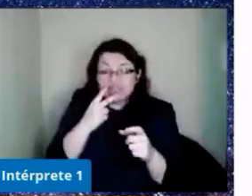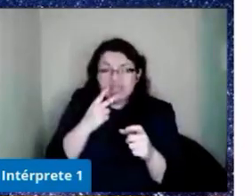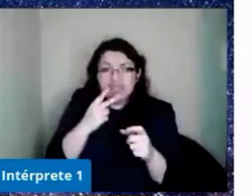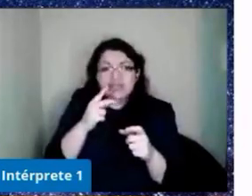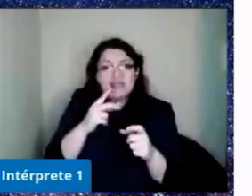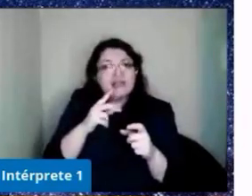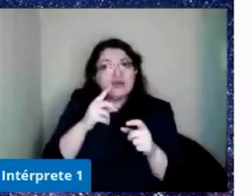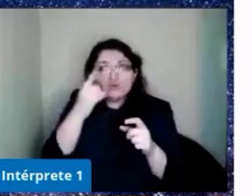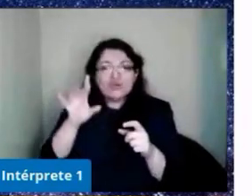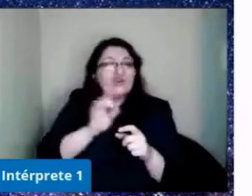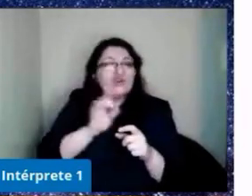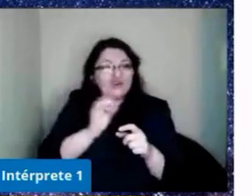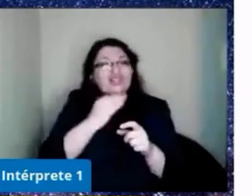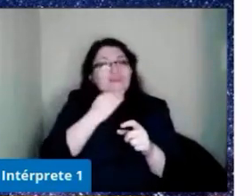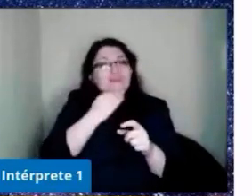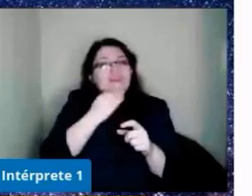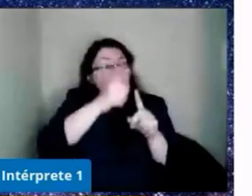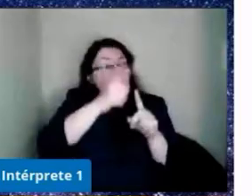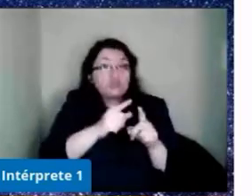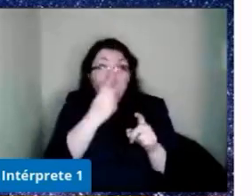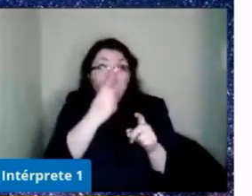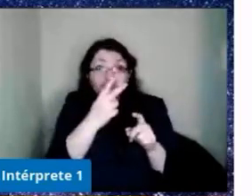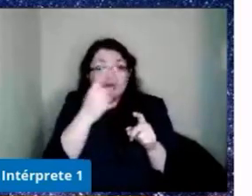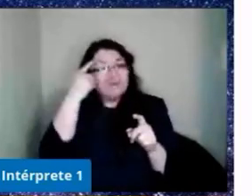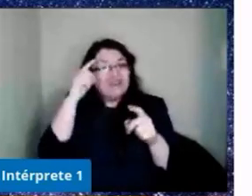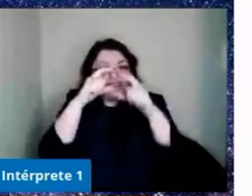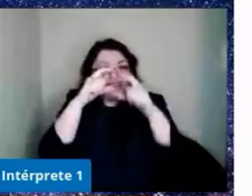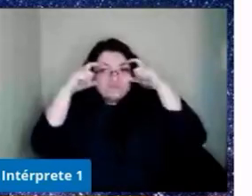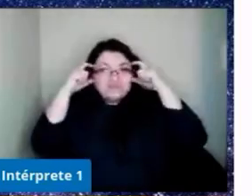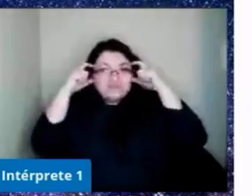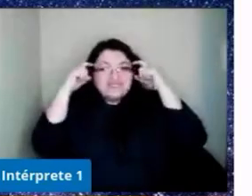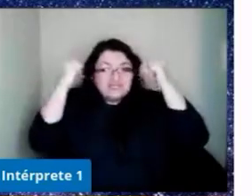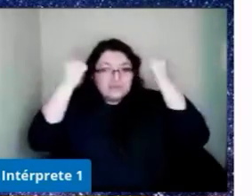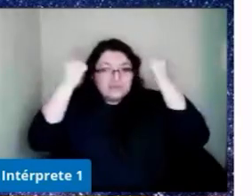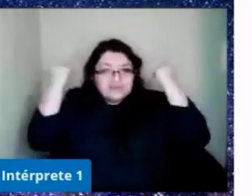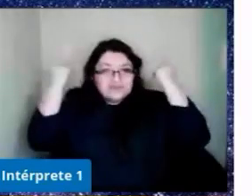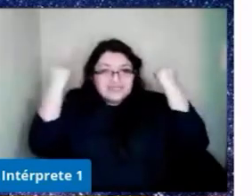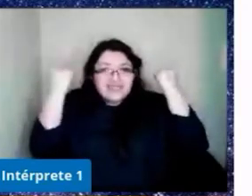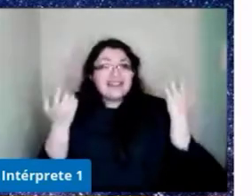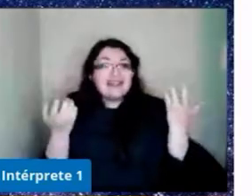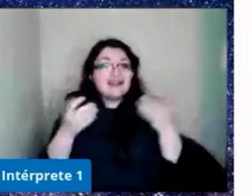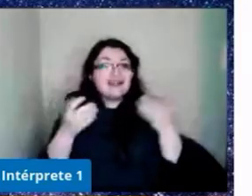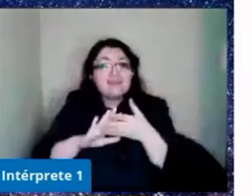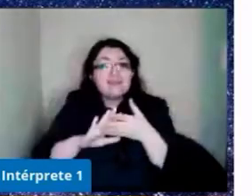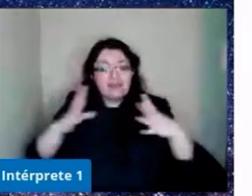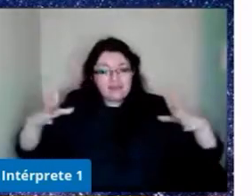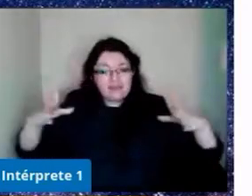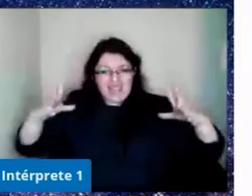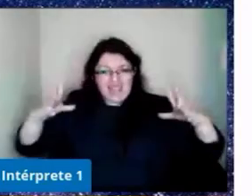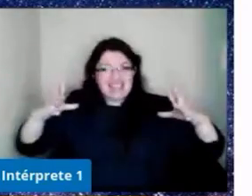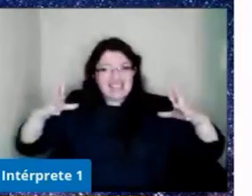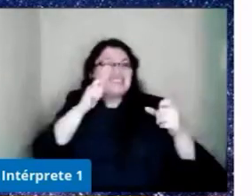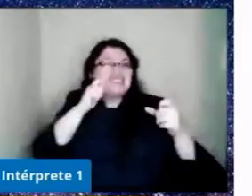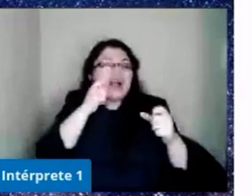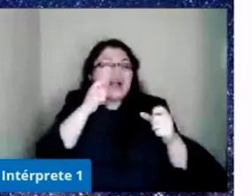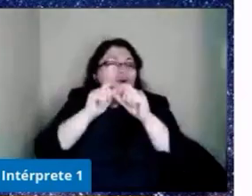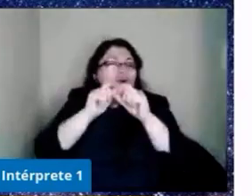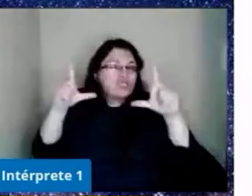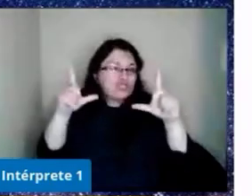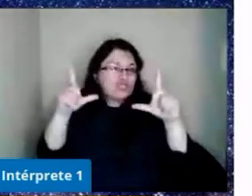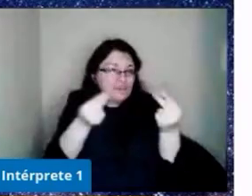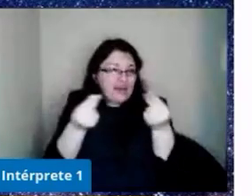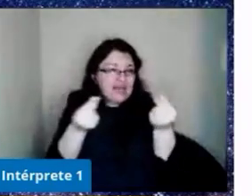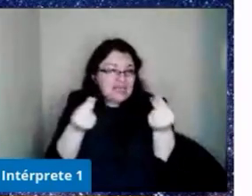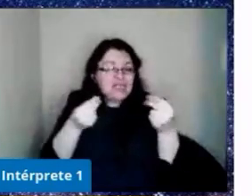ojos vendados, como sale en la imagen de abajo, donde están con los ojos vendados tomando una pelota gigante que representa el sol y que a la escala